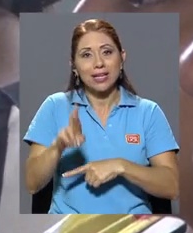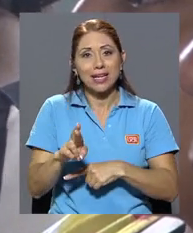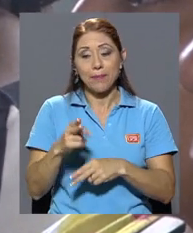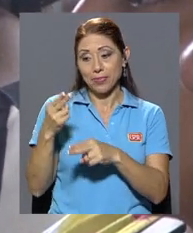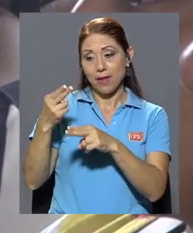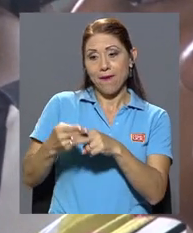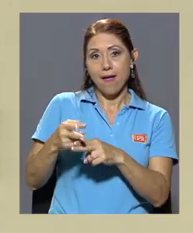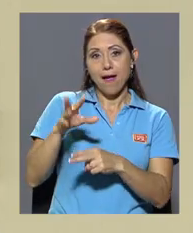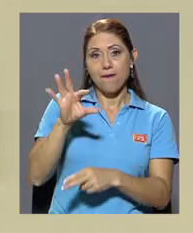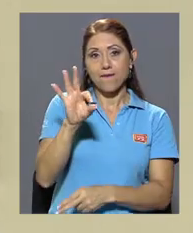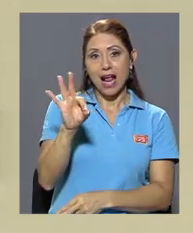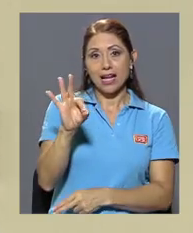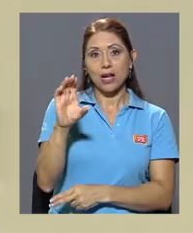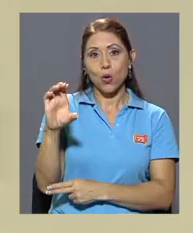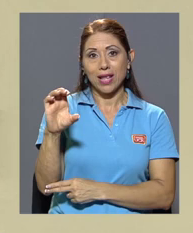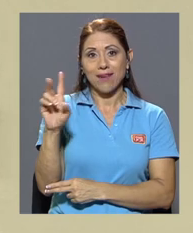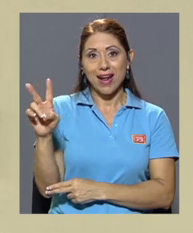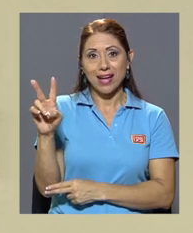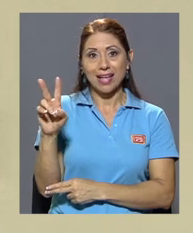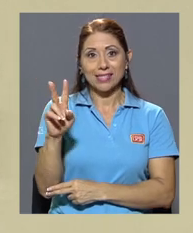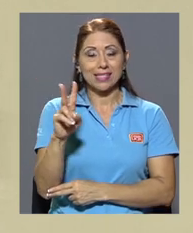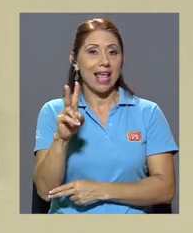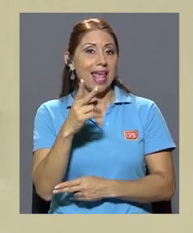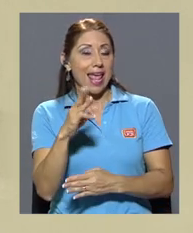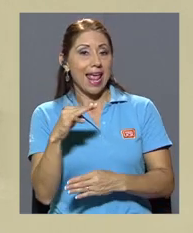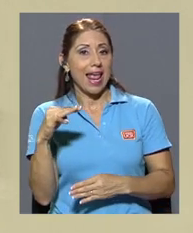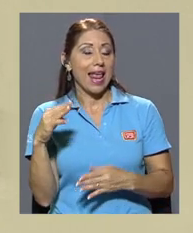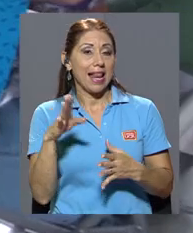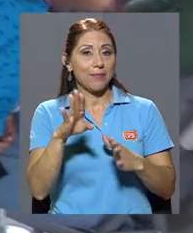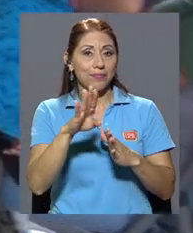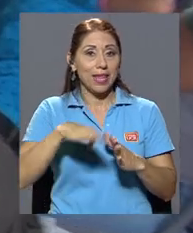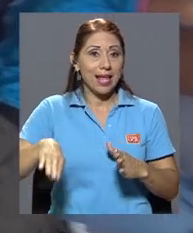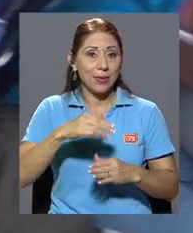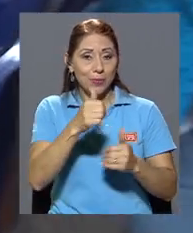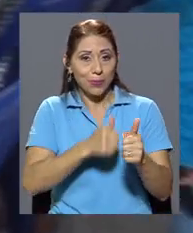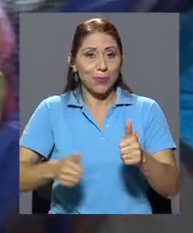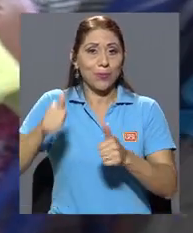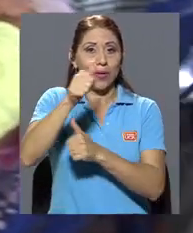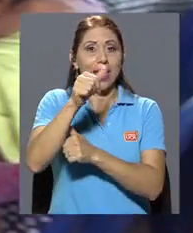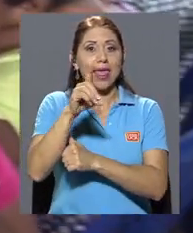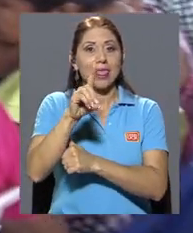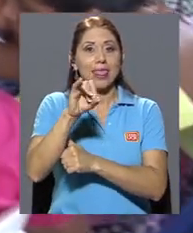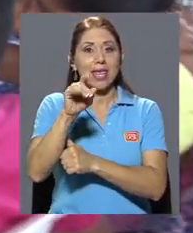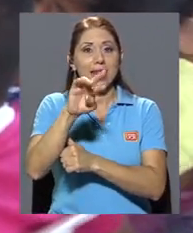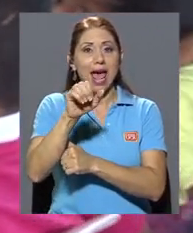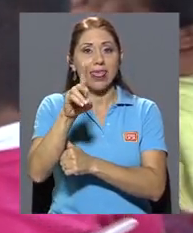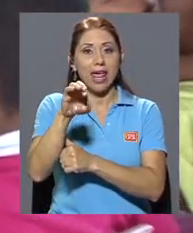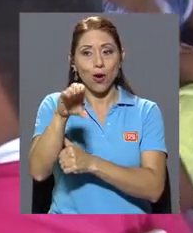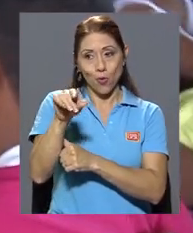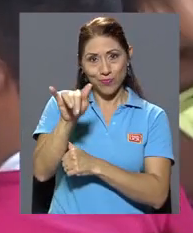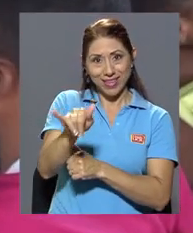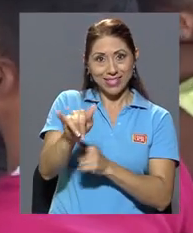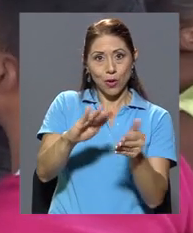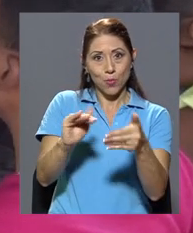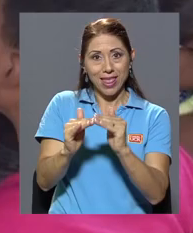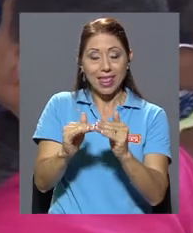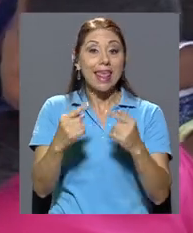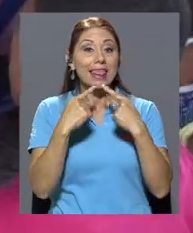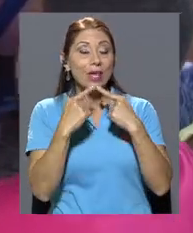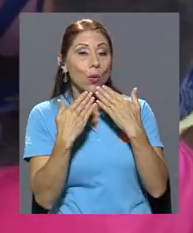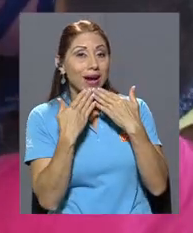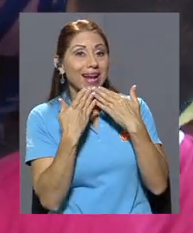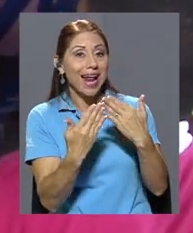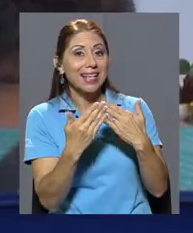Franklin Corella Vargas, jerarca de la Dirección Nacional de Desarrollo de la Comunidad, DINADECO, destacó que gracias a esta